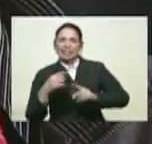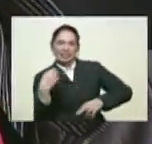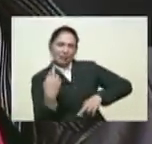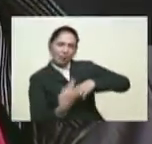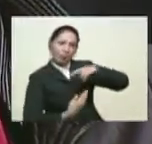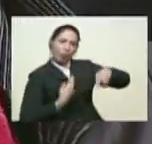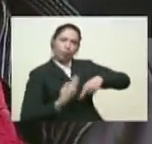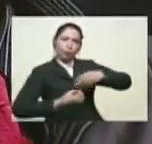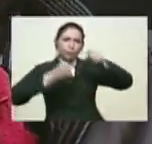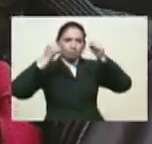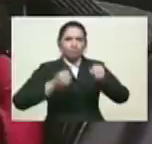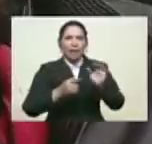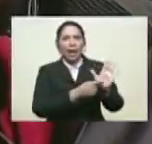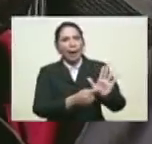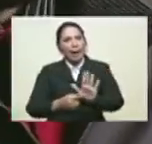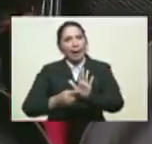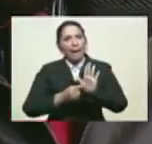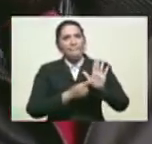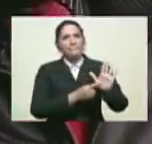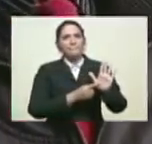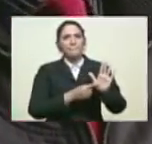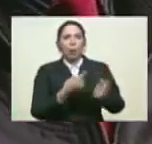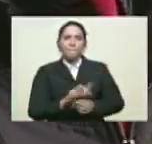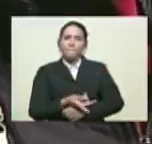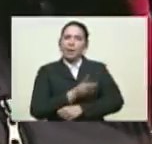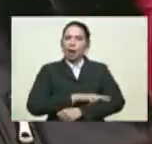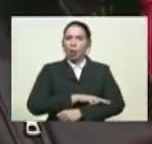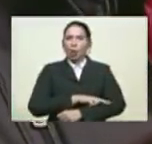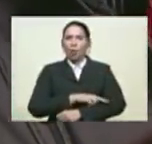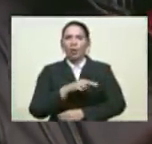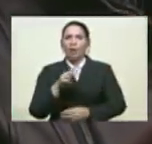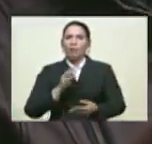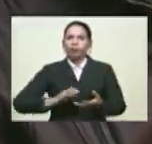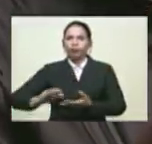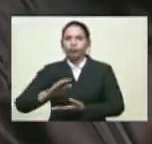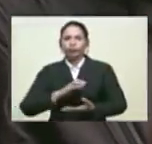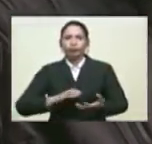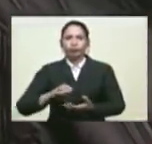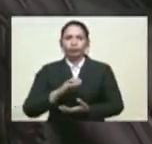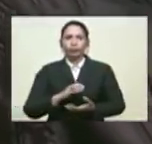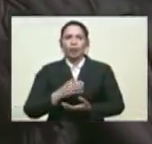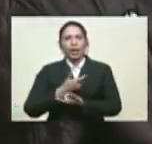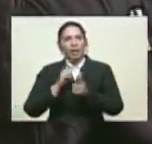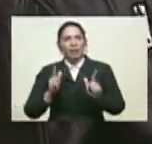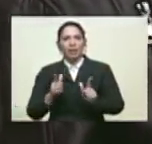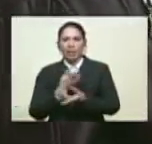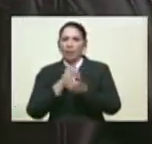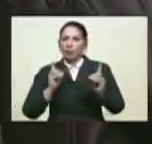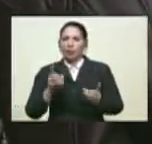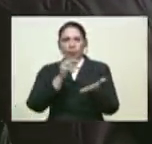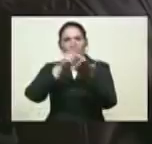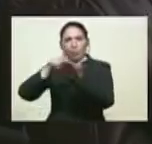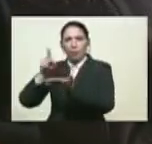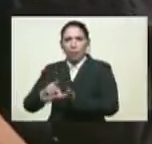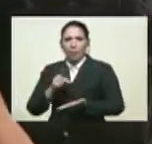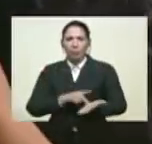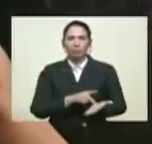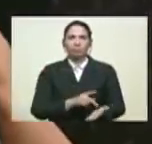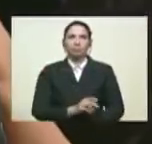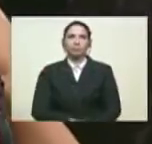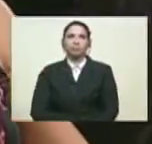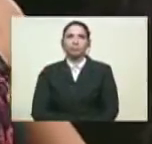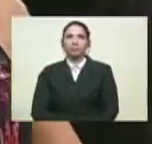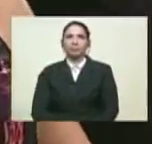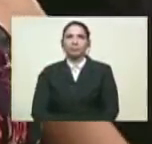Bolivariana ha dado un ejemplo que en las peores circunstancias, más democracia, más libertad, más participación,